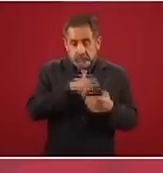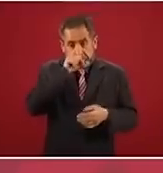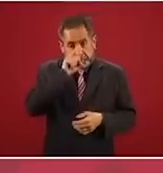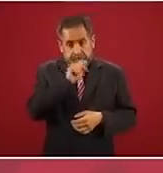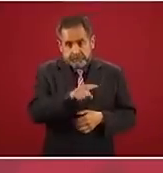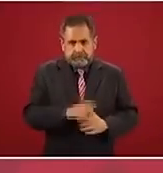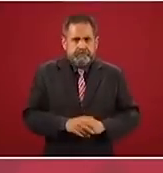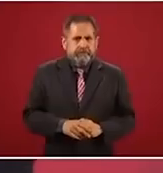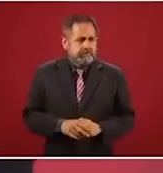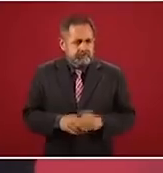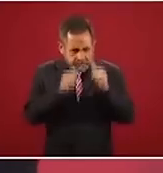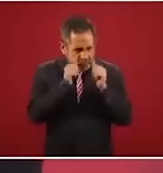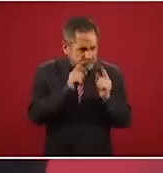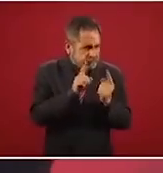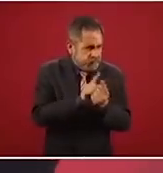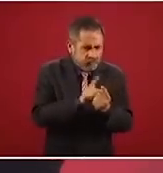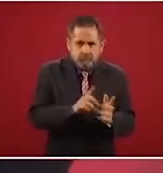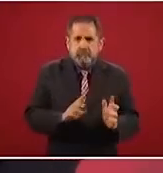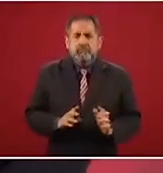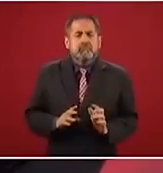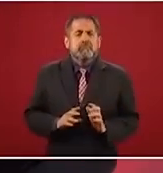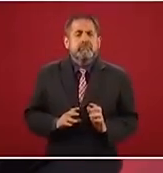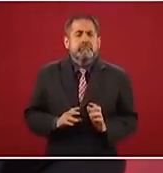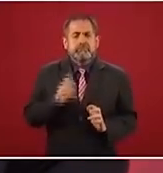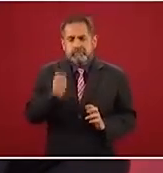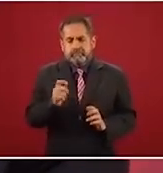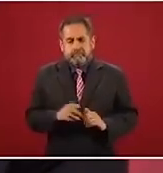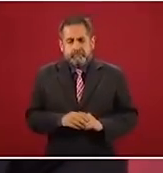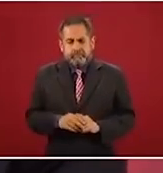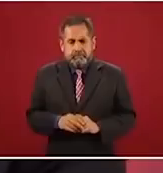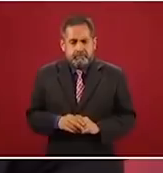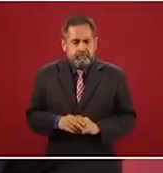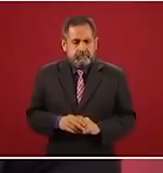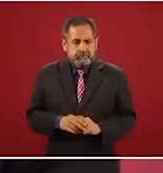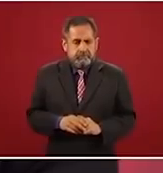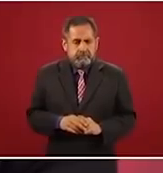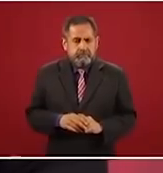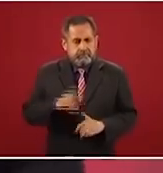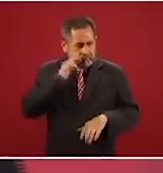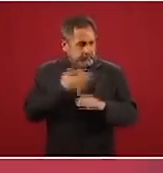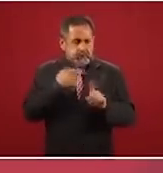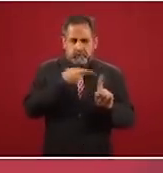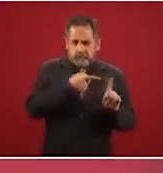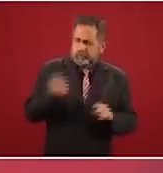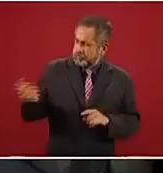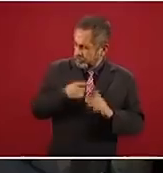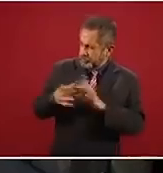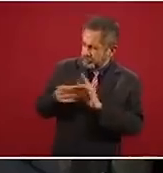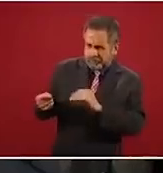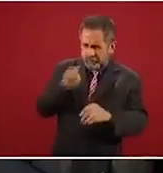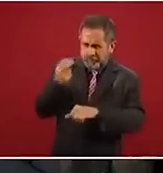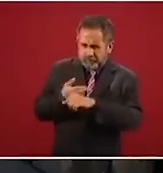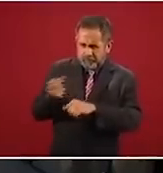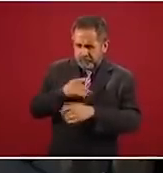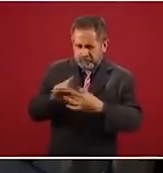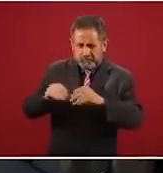sector salud, en este caso, que tiene su responsabilidad. Pero a ver, secretario, si